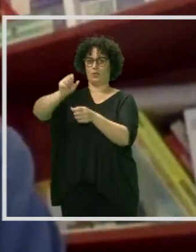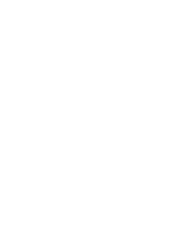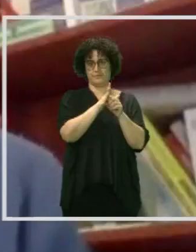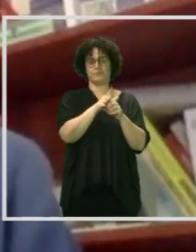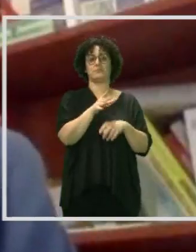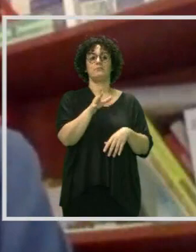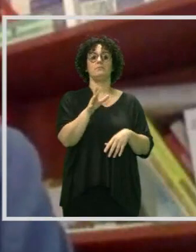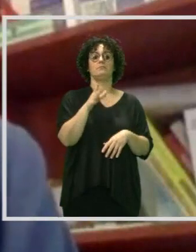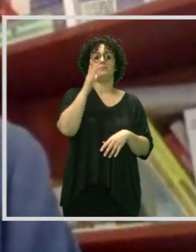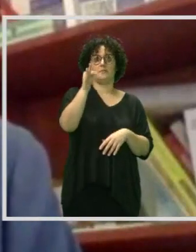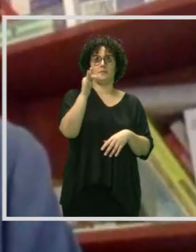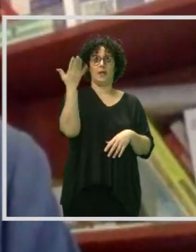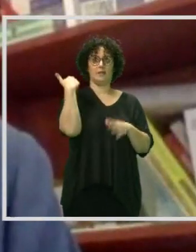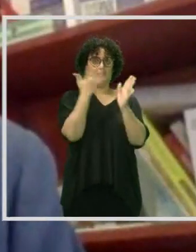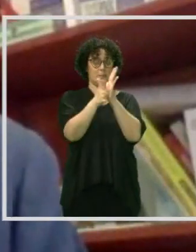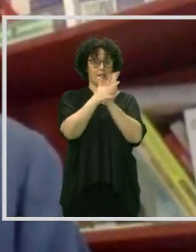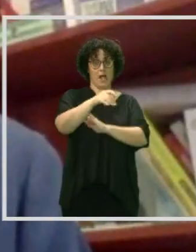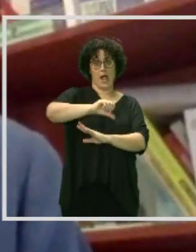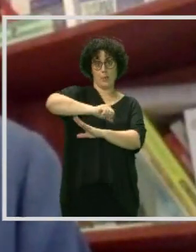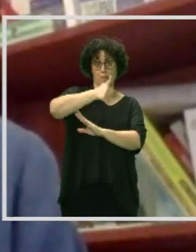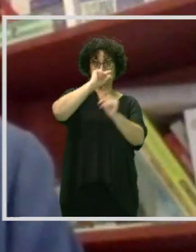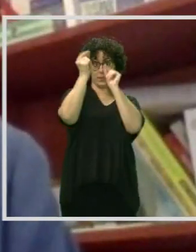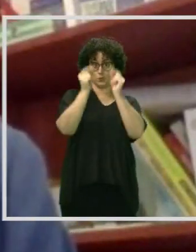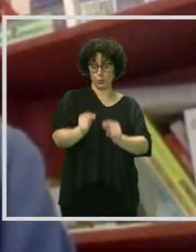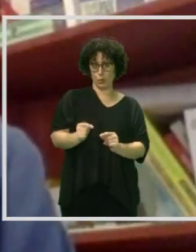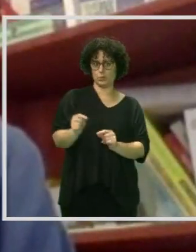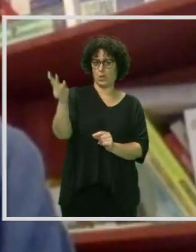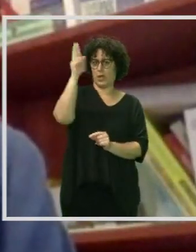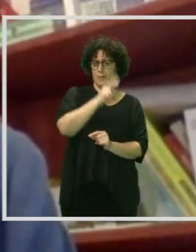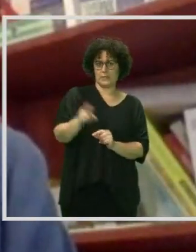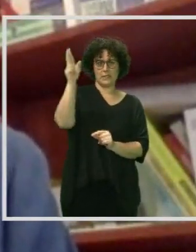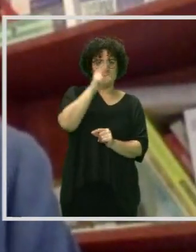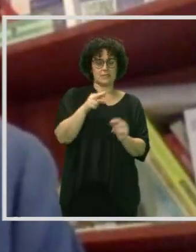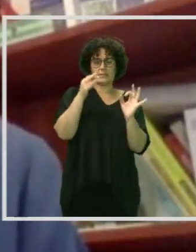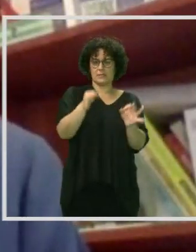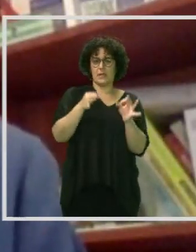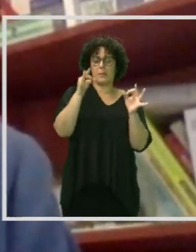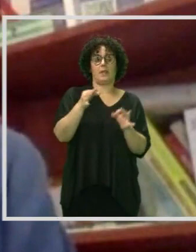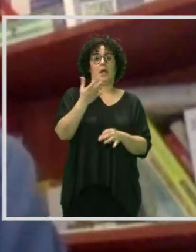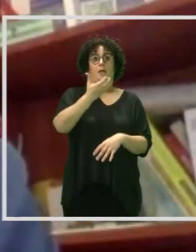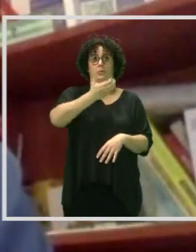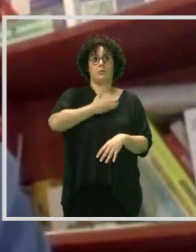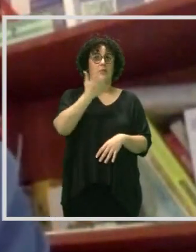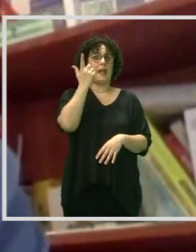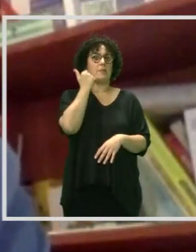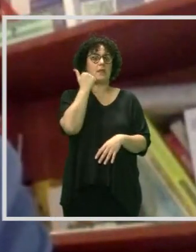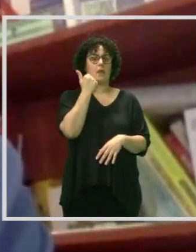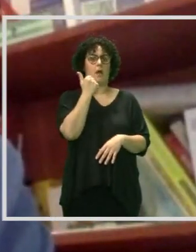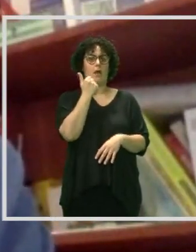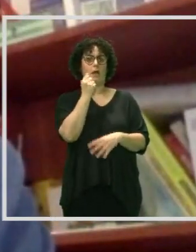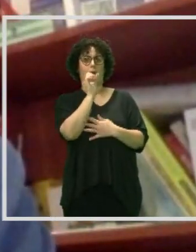colectivo en la aprobación del presupuesto y hemos repetido en reiteradas ocasiones el ayuntamiento de almería no va a dejar nunca atrás